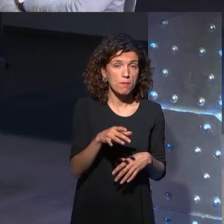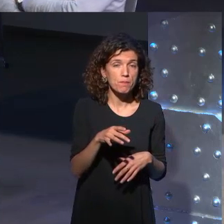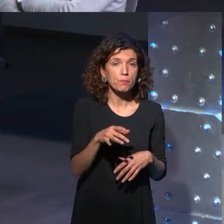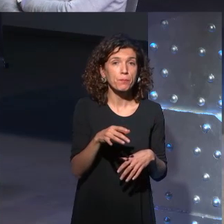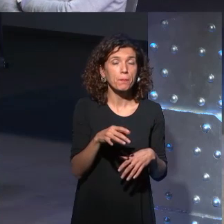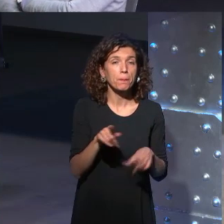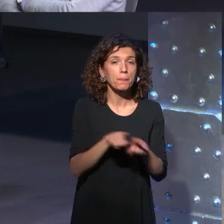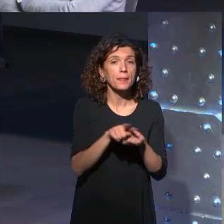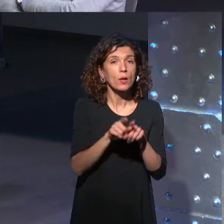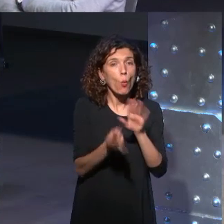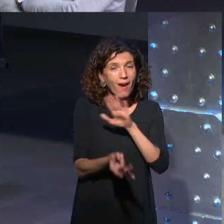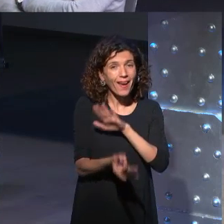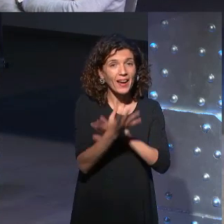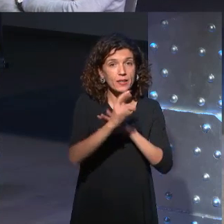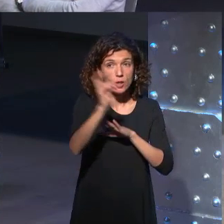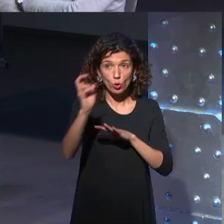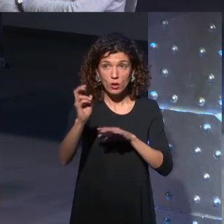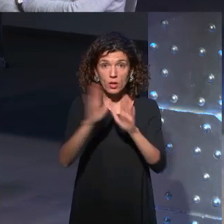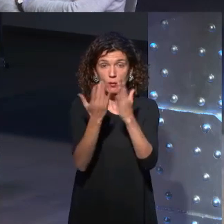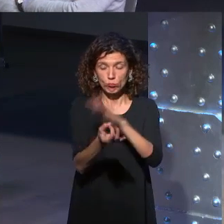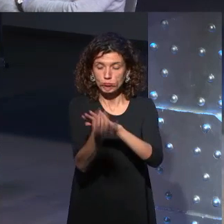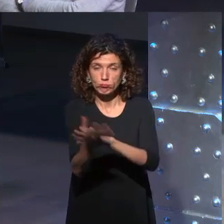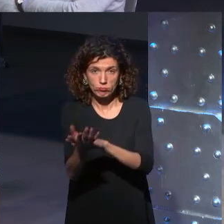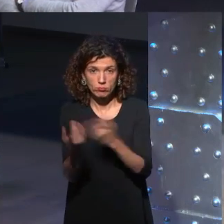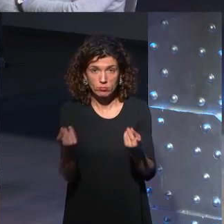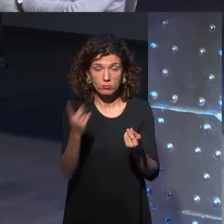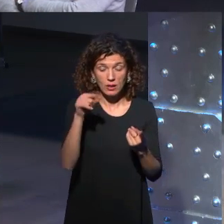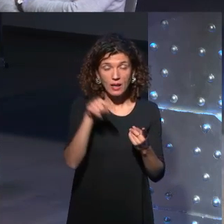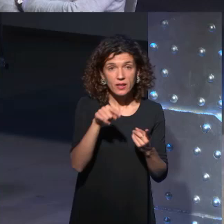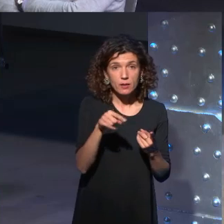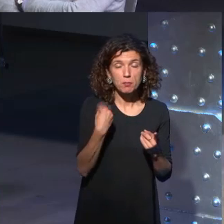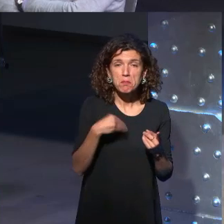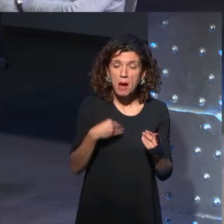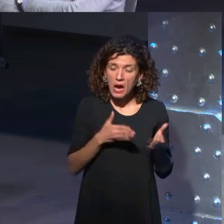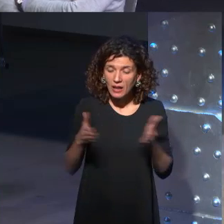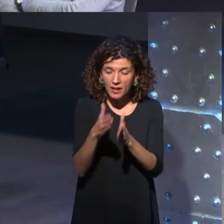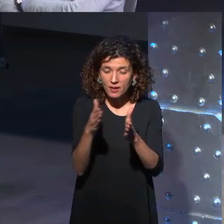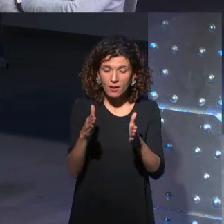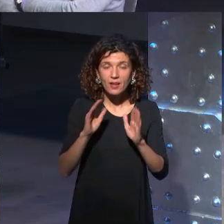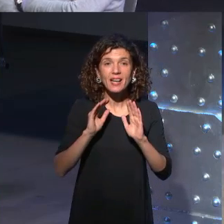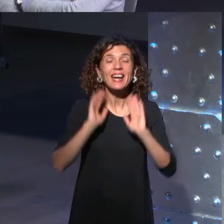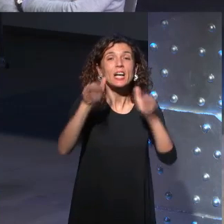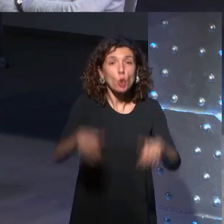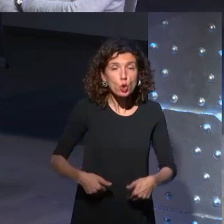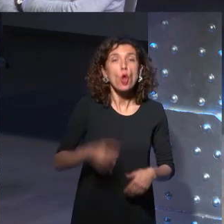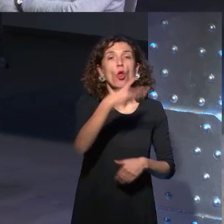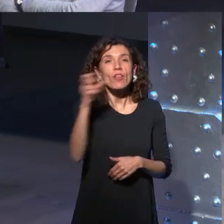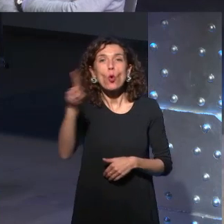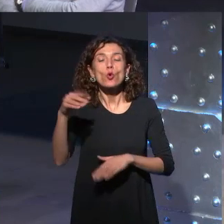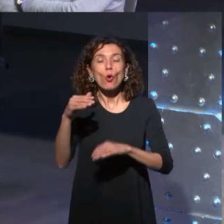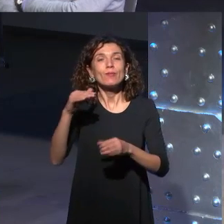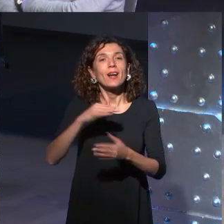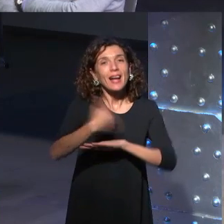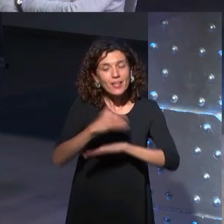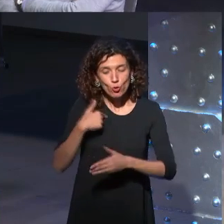la génesis de todo el resto de mi obra, que aquí termina siendo la misma calle. Retorno 101 es el nombre de la calle donde yo crecí, y